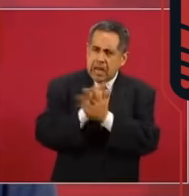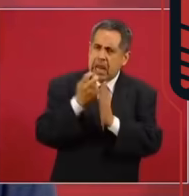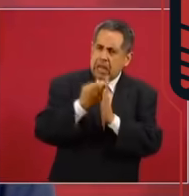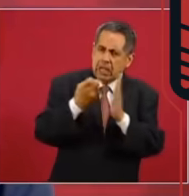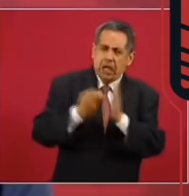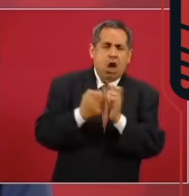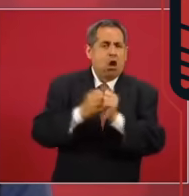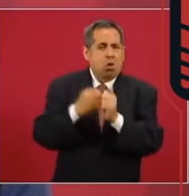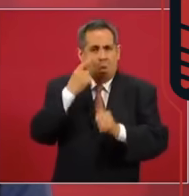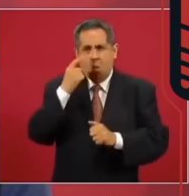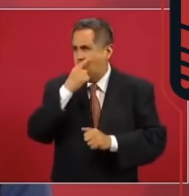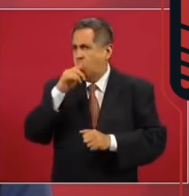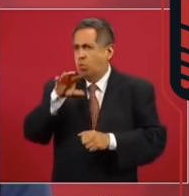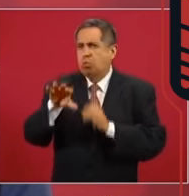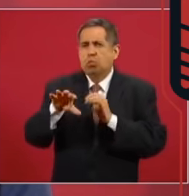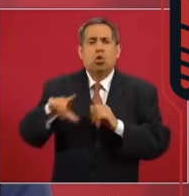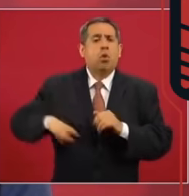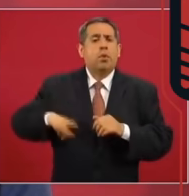democrática,